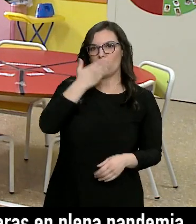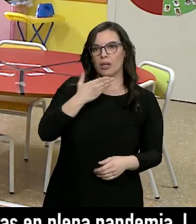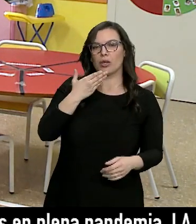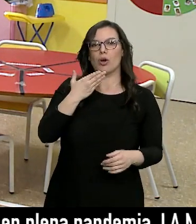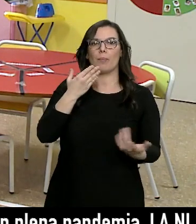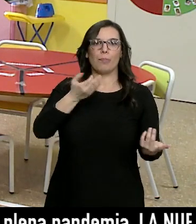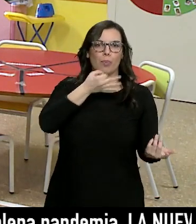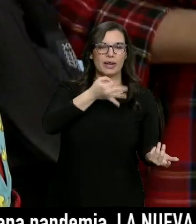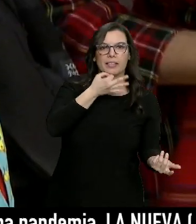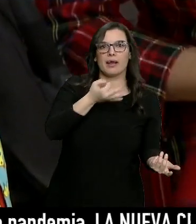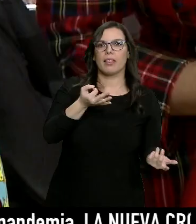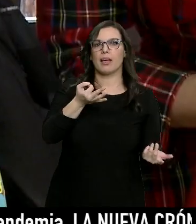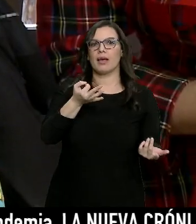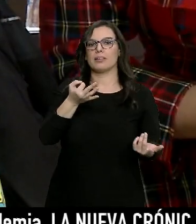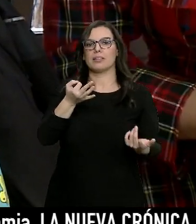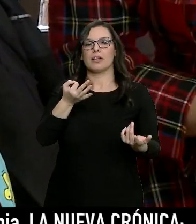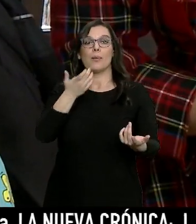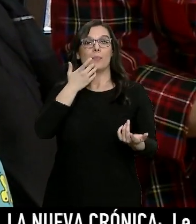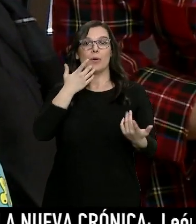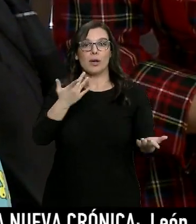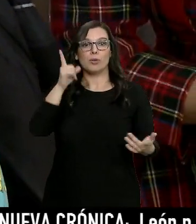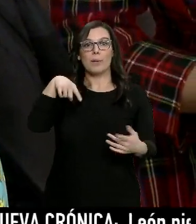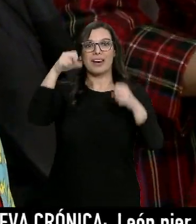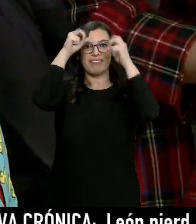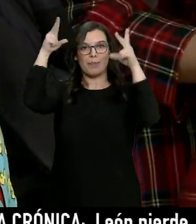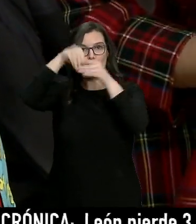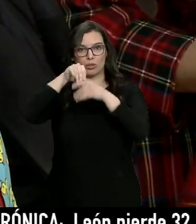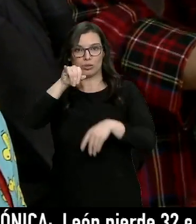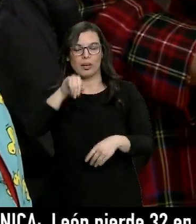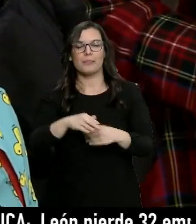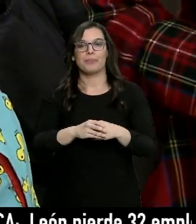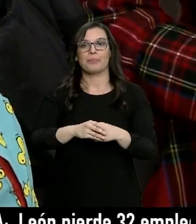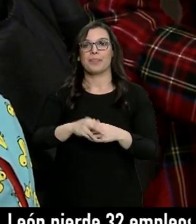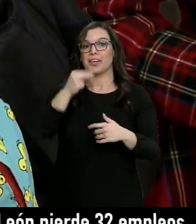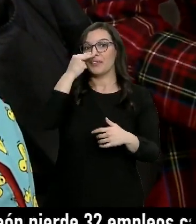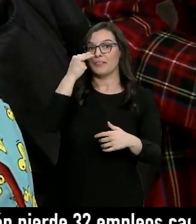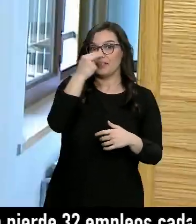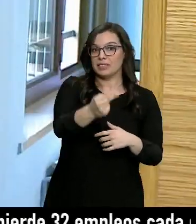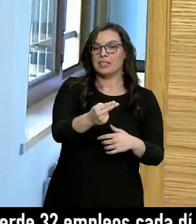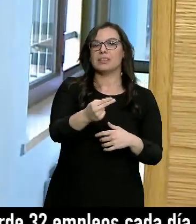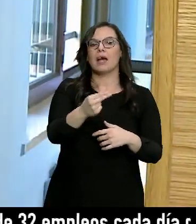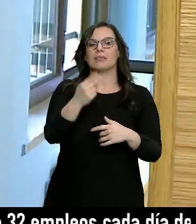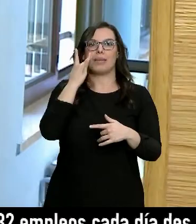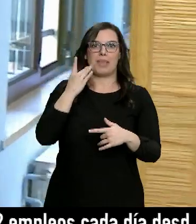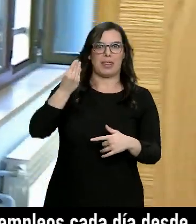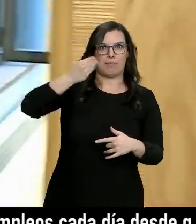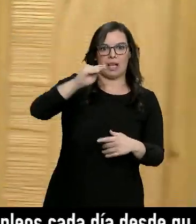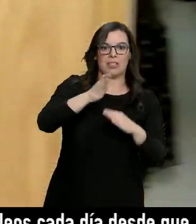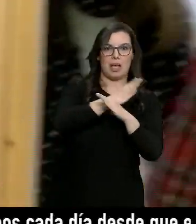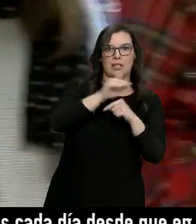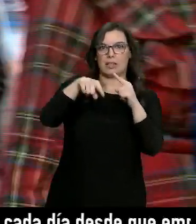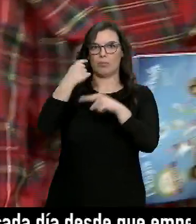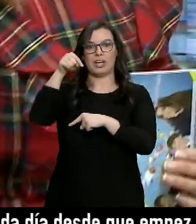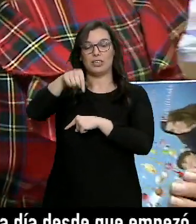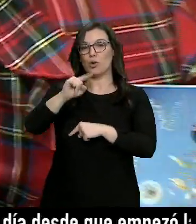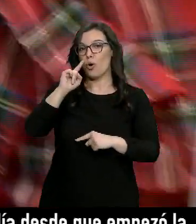por las tardes o el servicio, por ejemplo, del enfermero. Estas visitas fuera del horario escolar y con limpieza extra antes y después serán